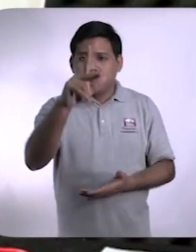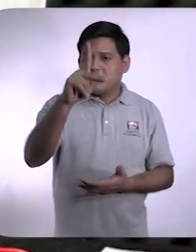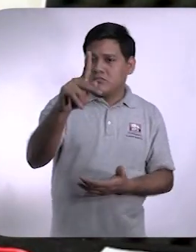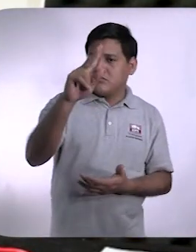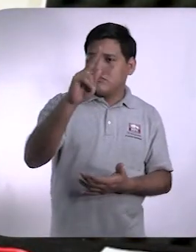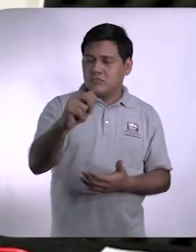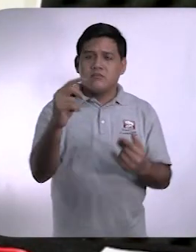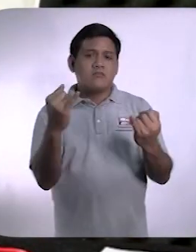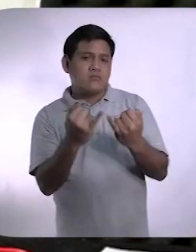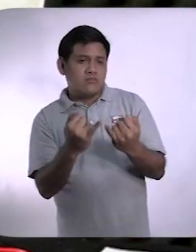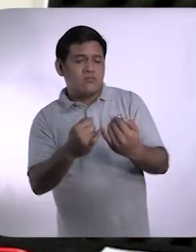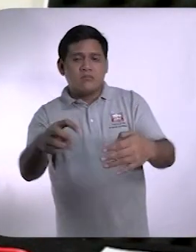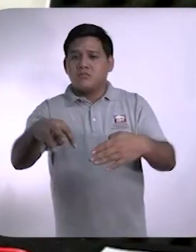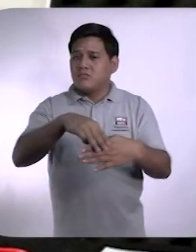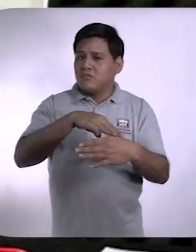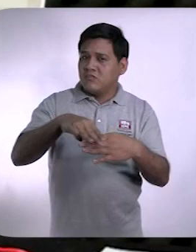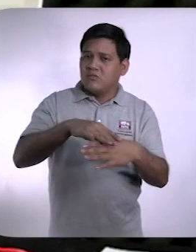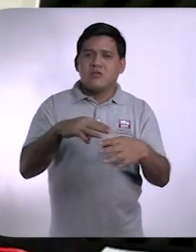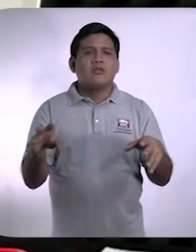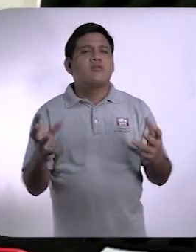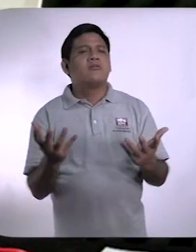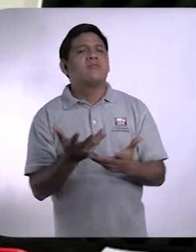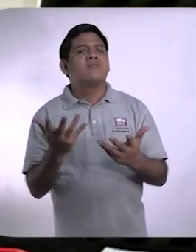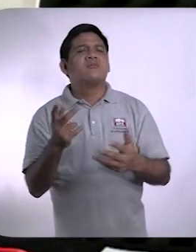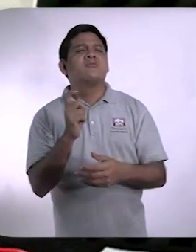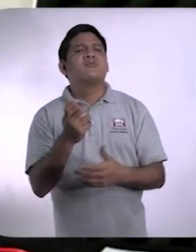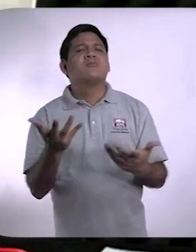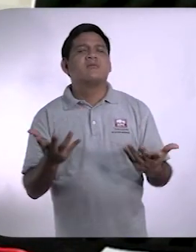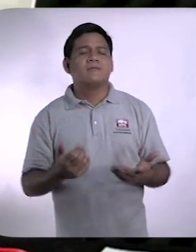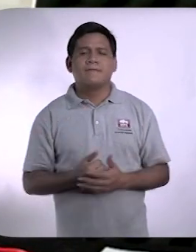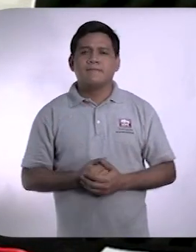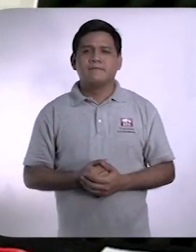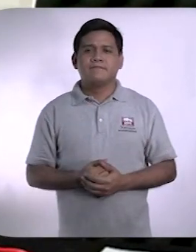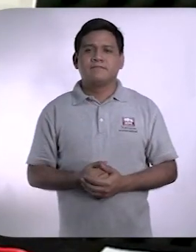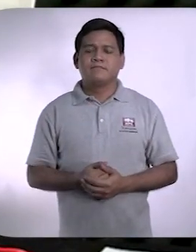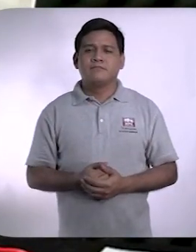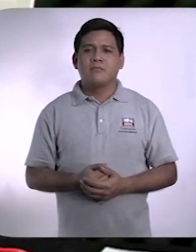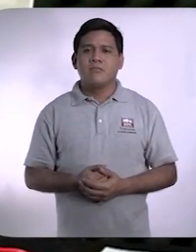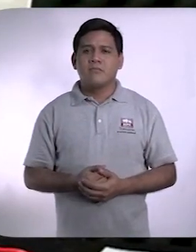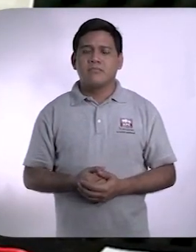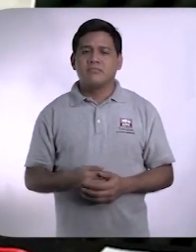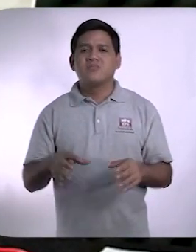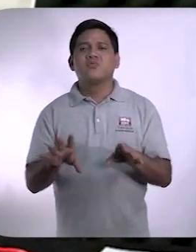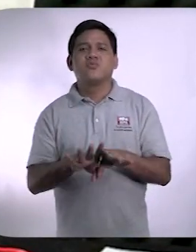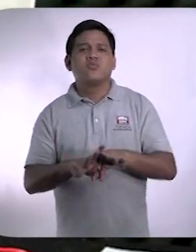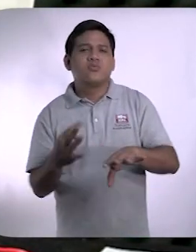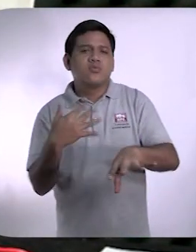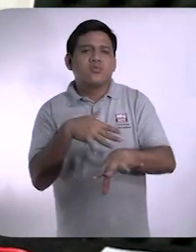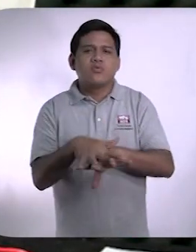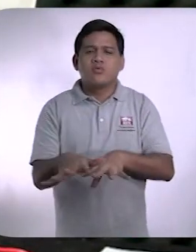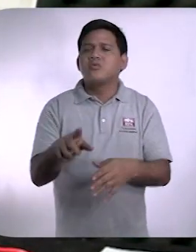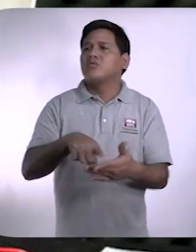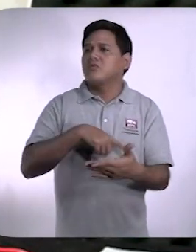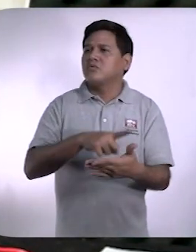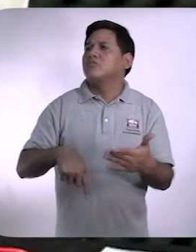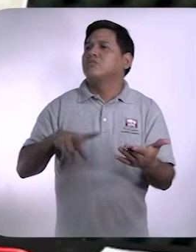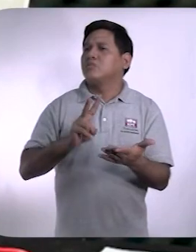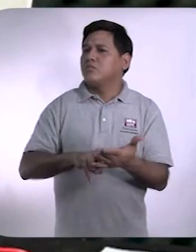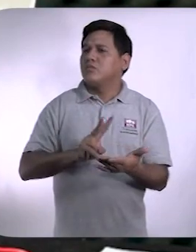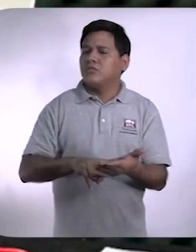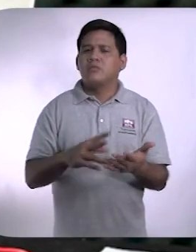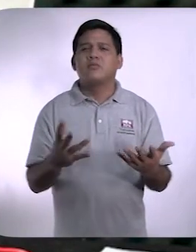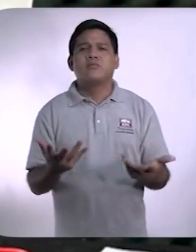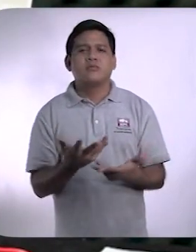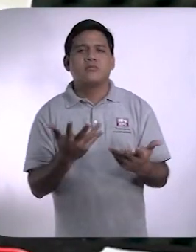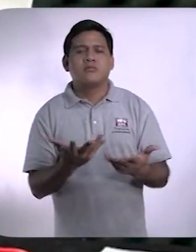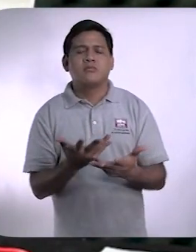Morena. ¿Cómo funciona? La gente pregunta, ¿cómo puede ser, cómo se puede votar y que el voto sea válido, no sea nulo?